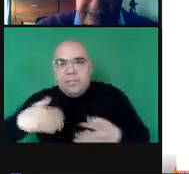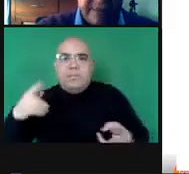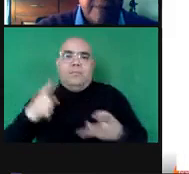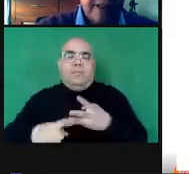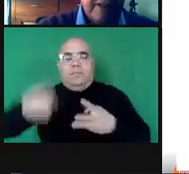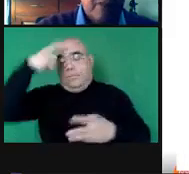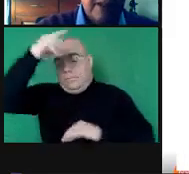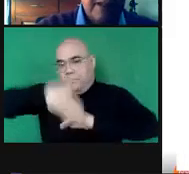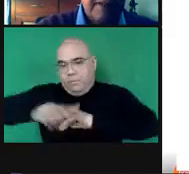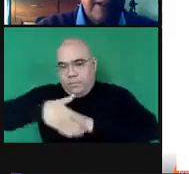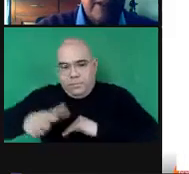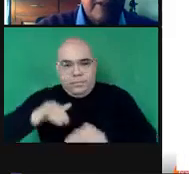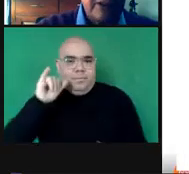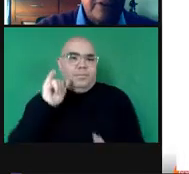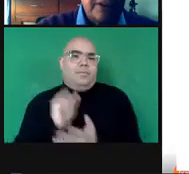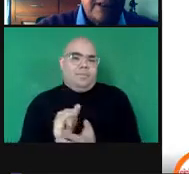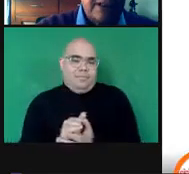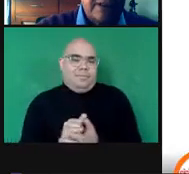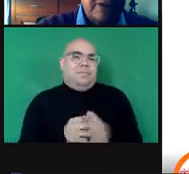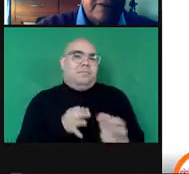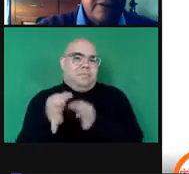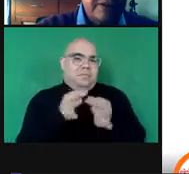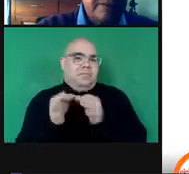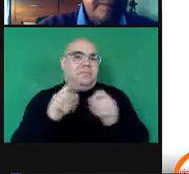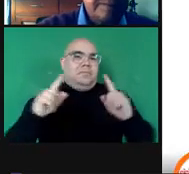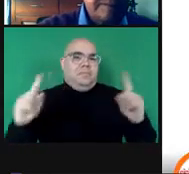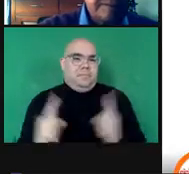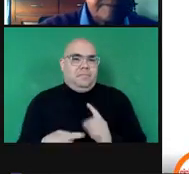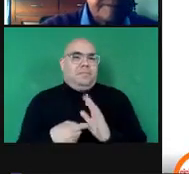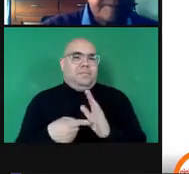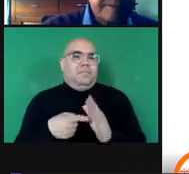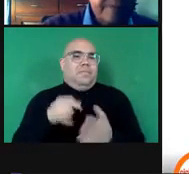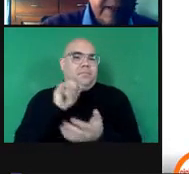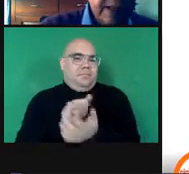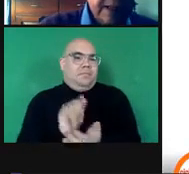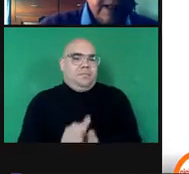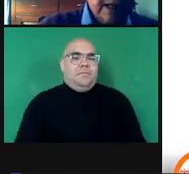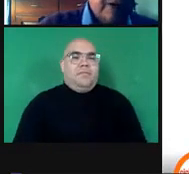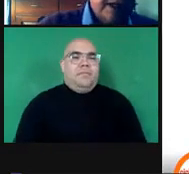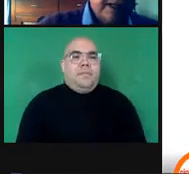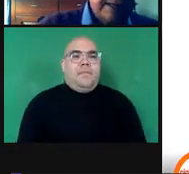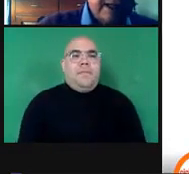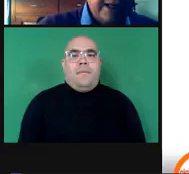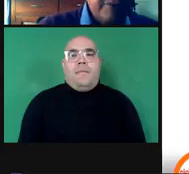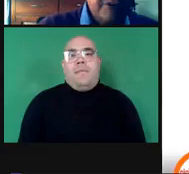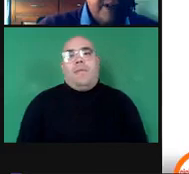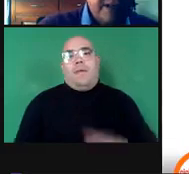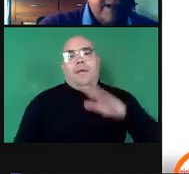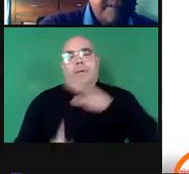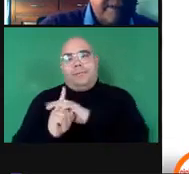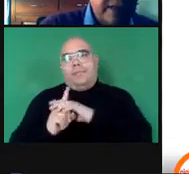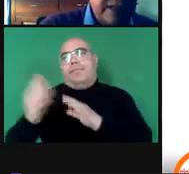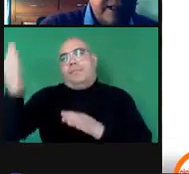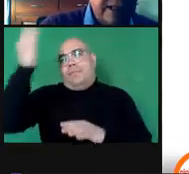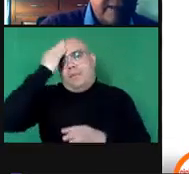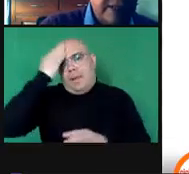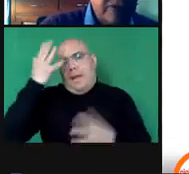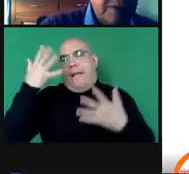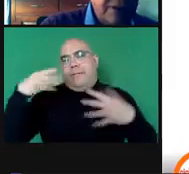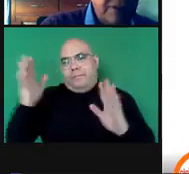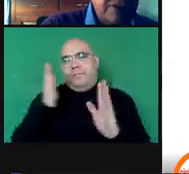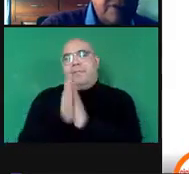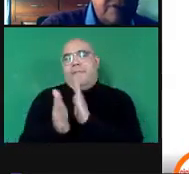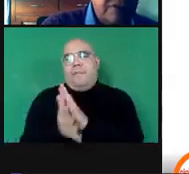unas pocas definiciones sobre esto. El origen ya sabemos que tiene